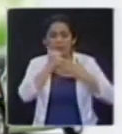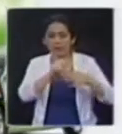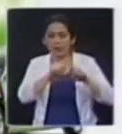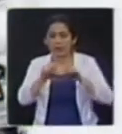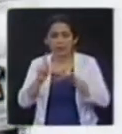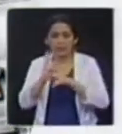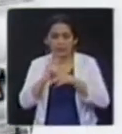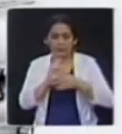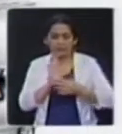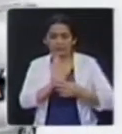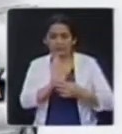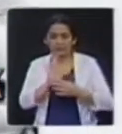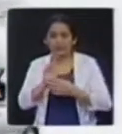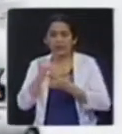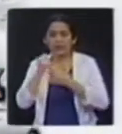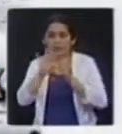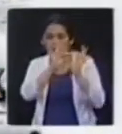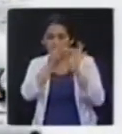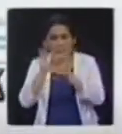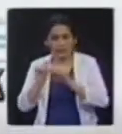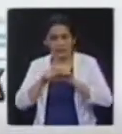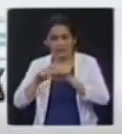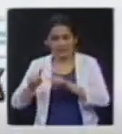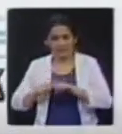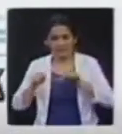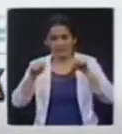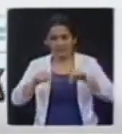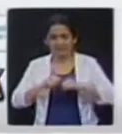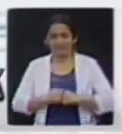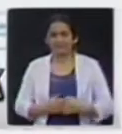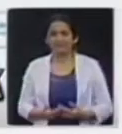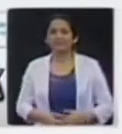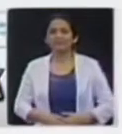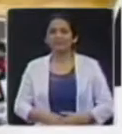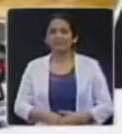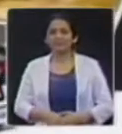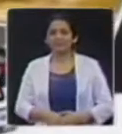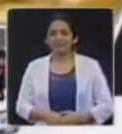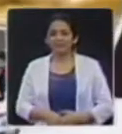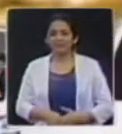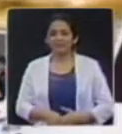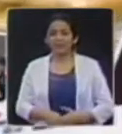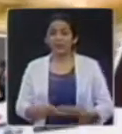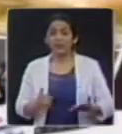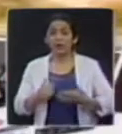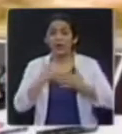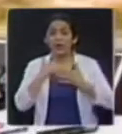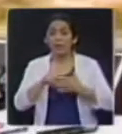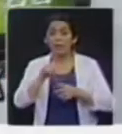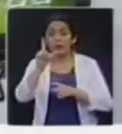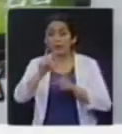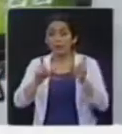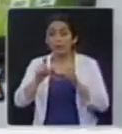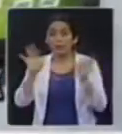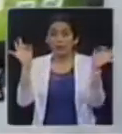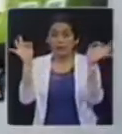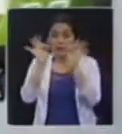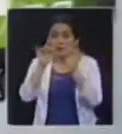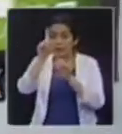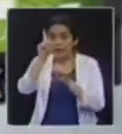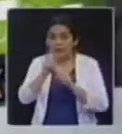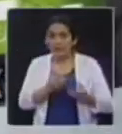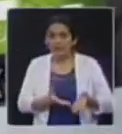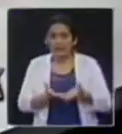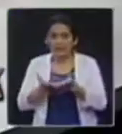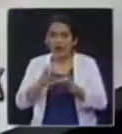sus innovadoras Edna Ecosystem y Golf Cart, diseñadas para proveer de luz eléctrica de manera constante. Quiero darle la bienvenida